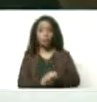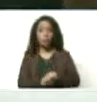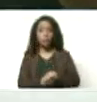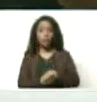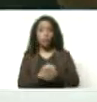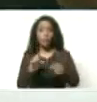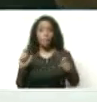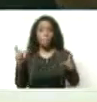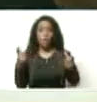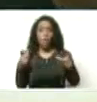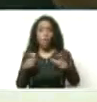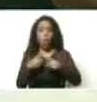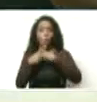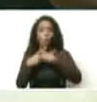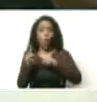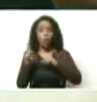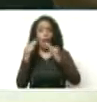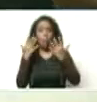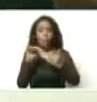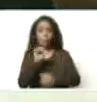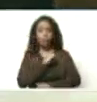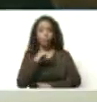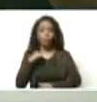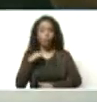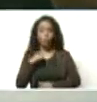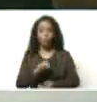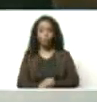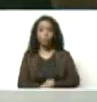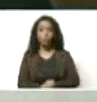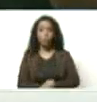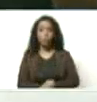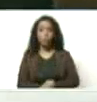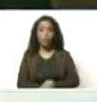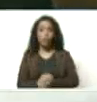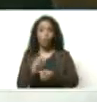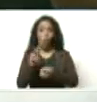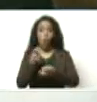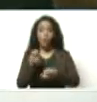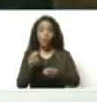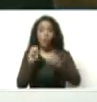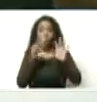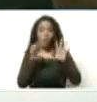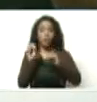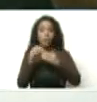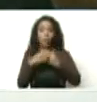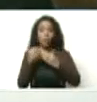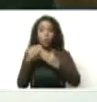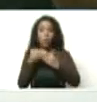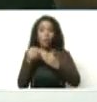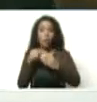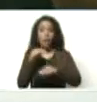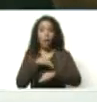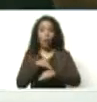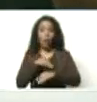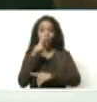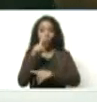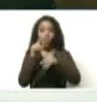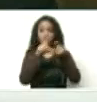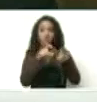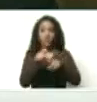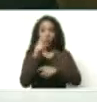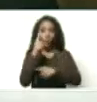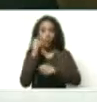deteriorando otras están en manos privadas y nos cobran nos quieren cobrar 80 dólares la hora de un rastreo de una